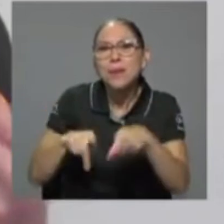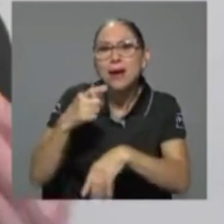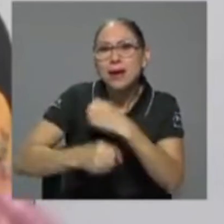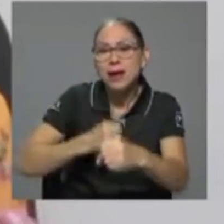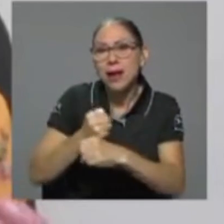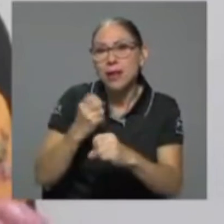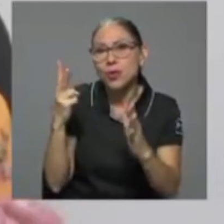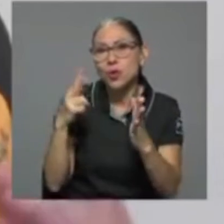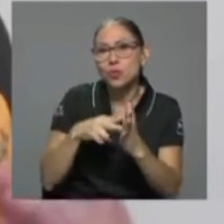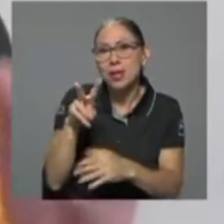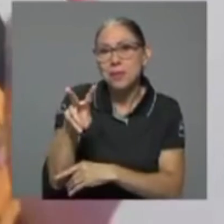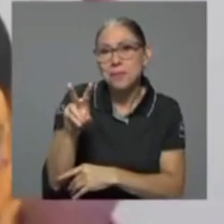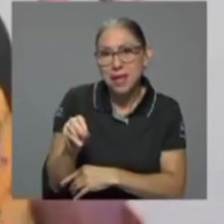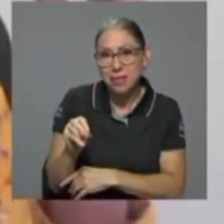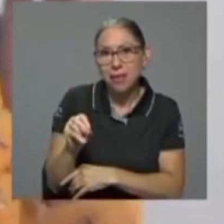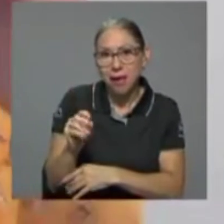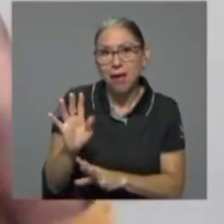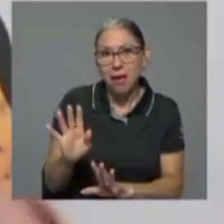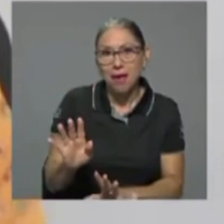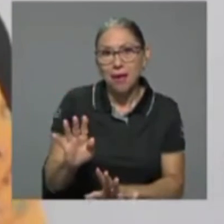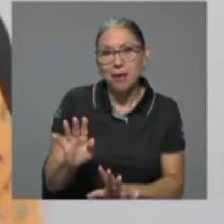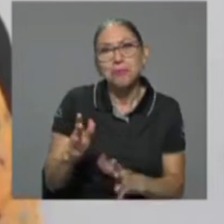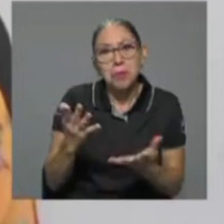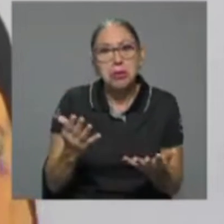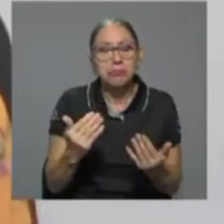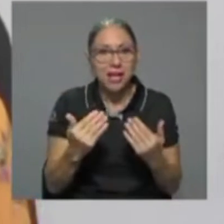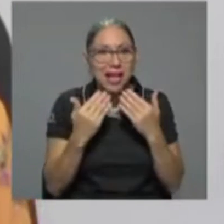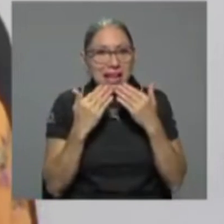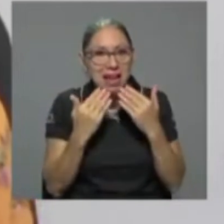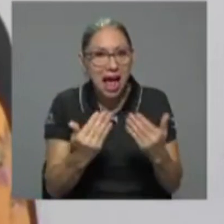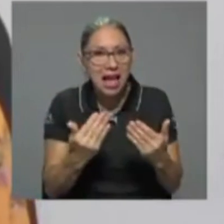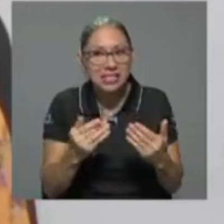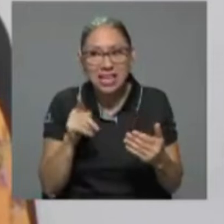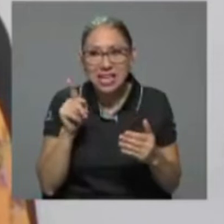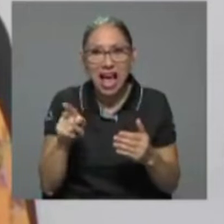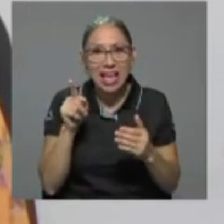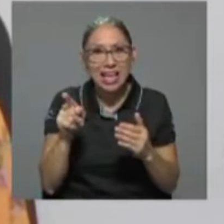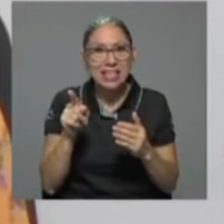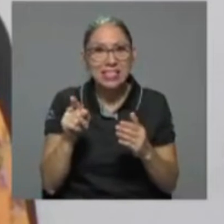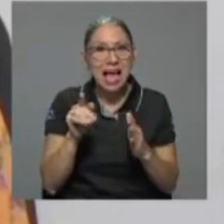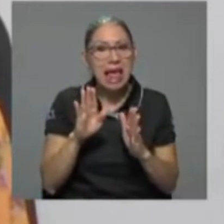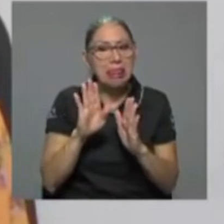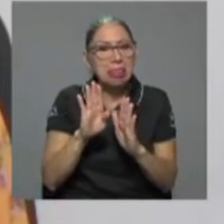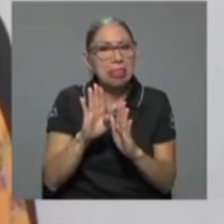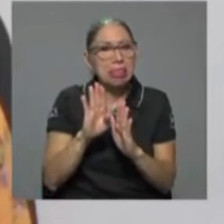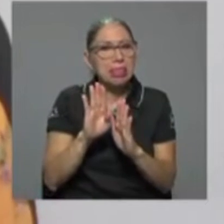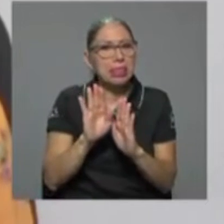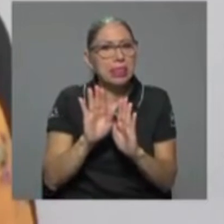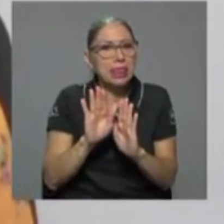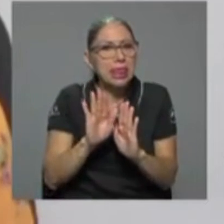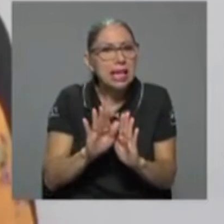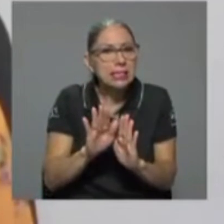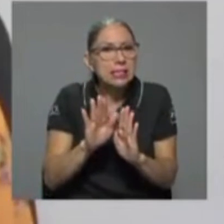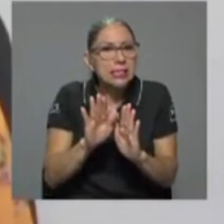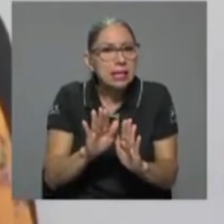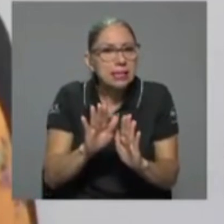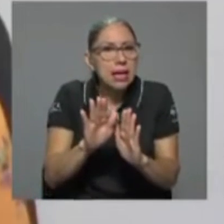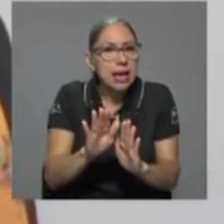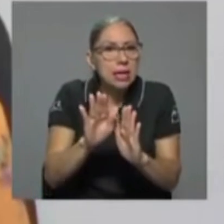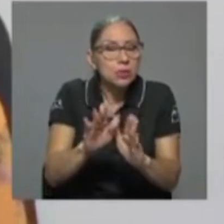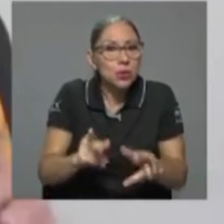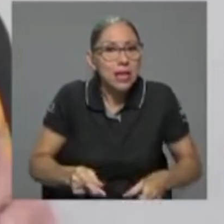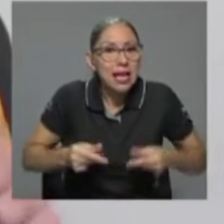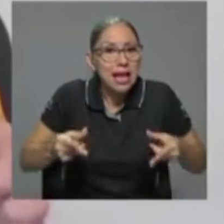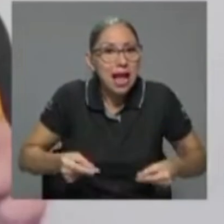se cumple, ¿verdad? Gracias a, digamos, a esa desaceleración del gasto que se experimentó, pero no se